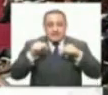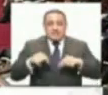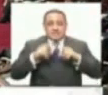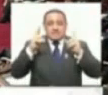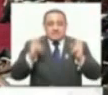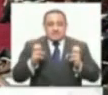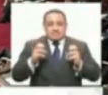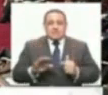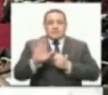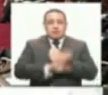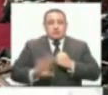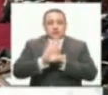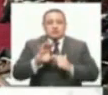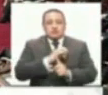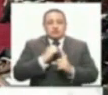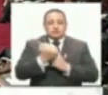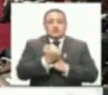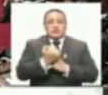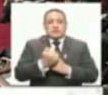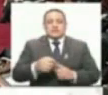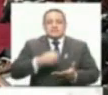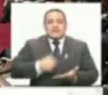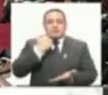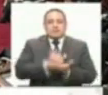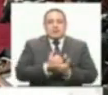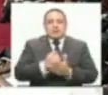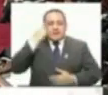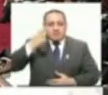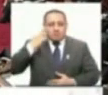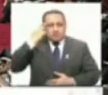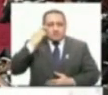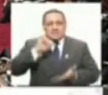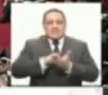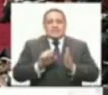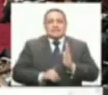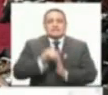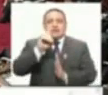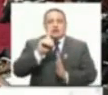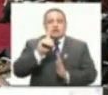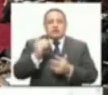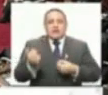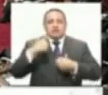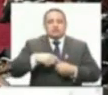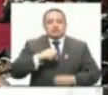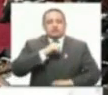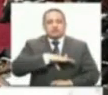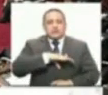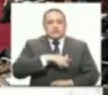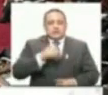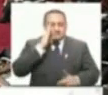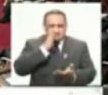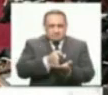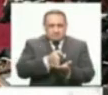En este marco del sistema de protección social, se aprobará la política del desarrollo e inclusión social